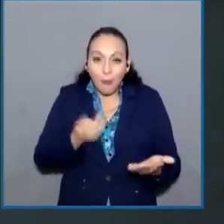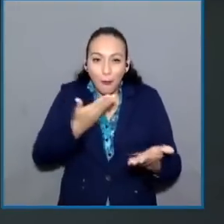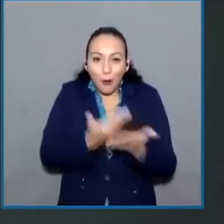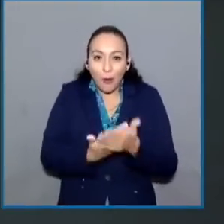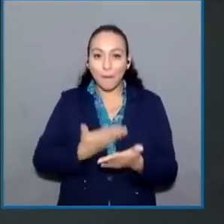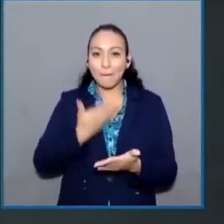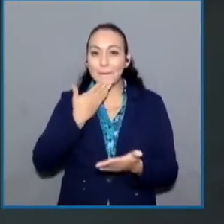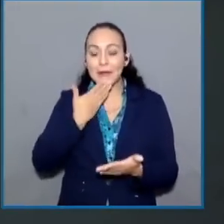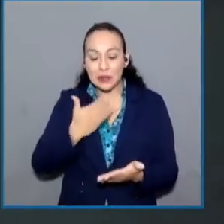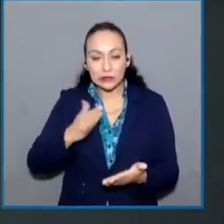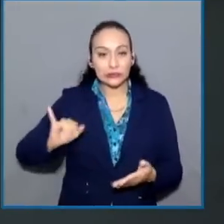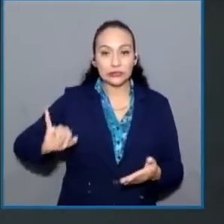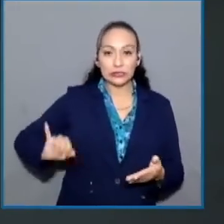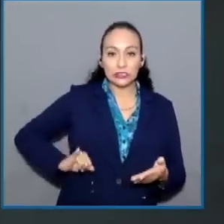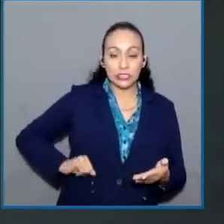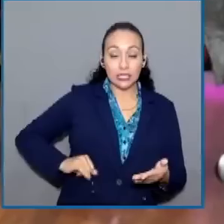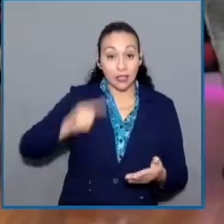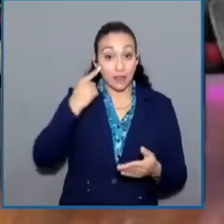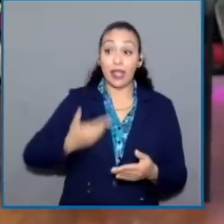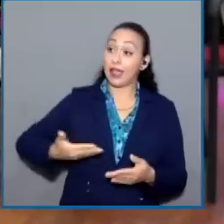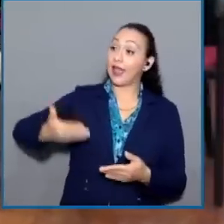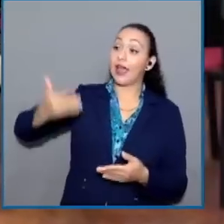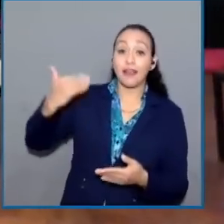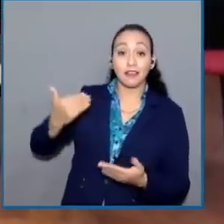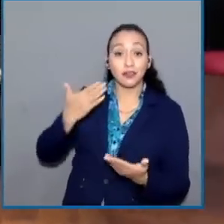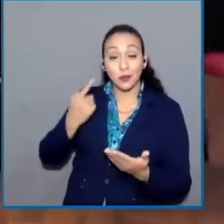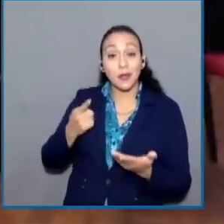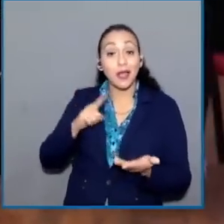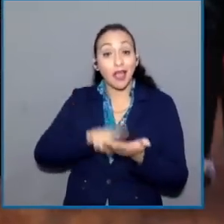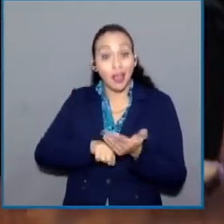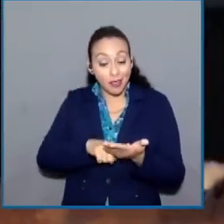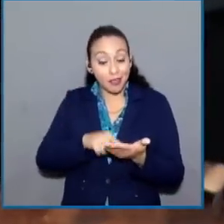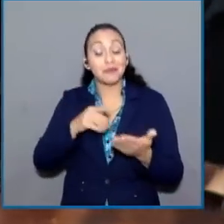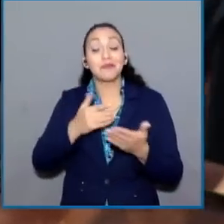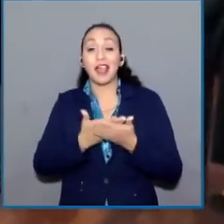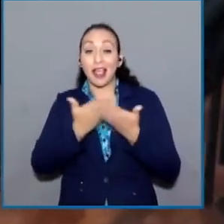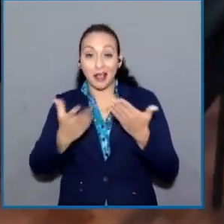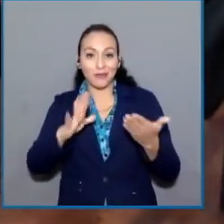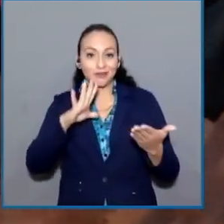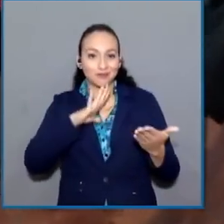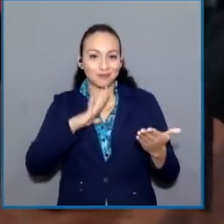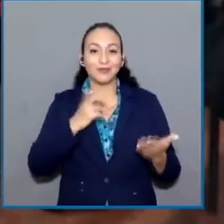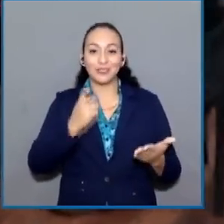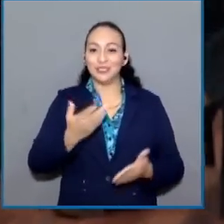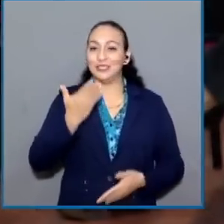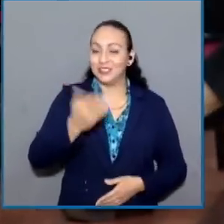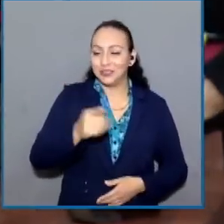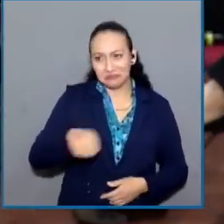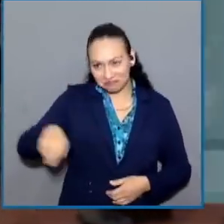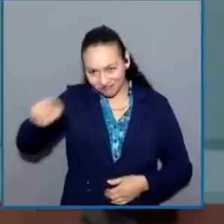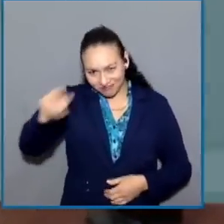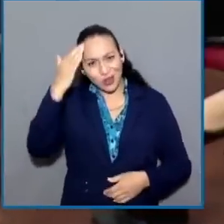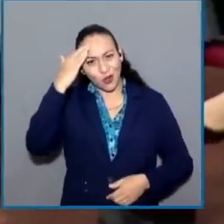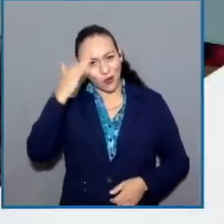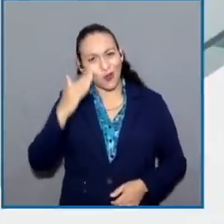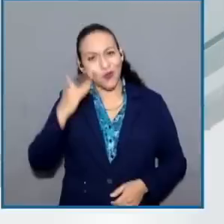en el texto fundamental de la Federación, por lo que hizo un llamado a conocerlos y hacerlos efectivos.